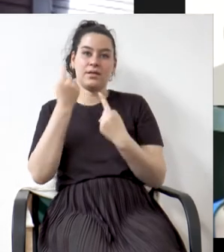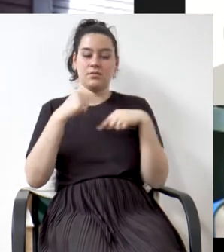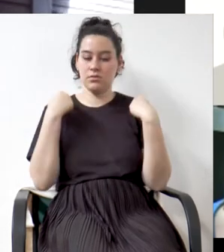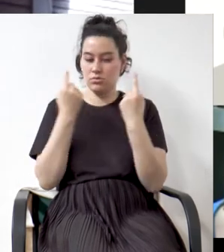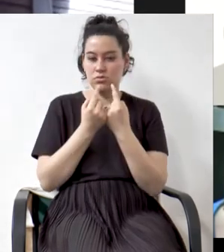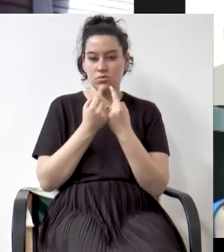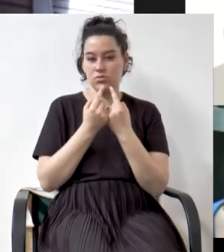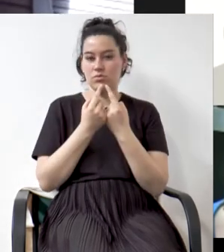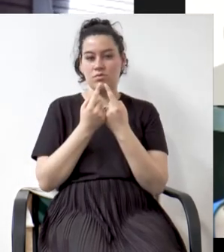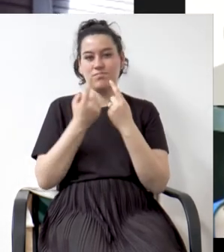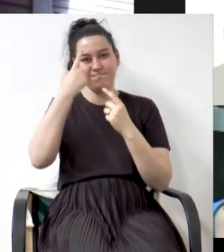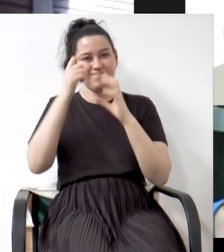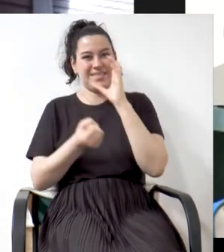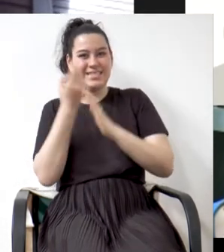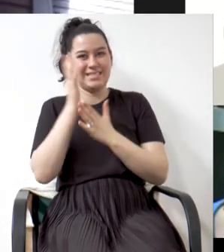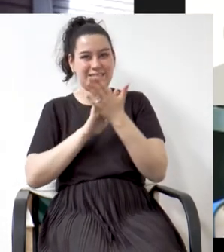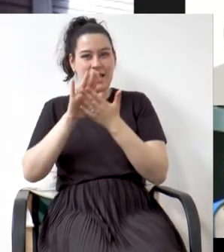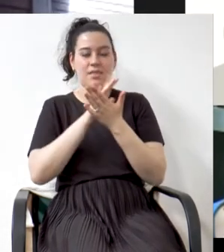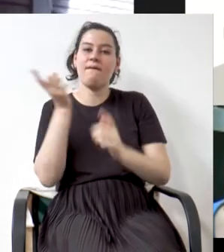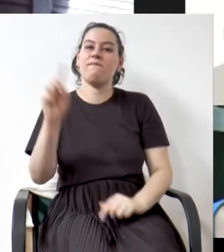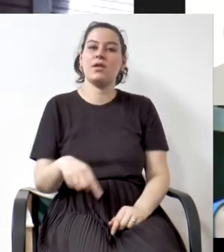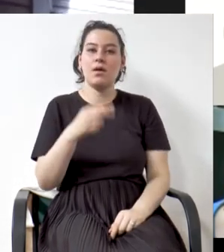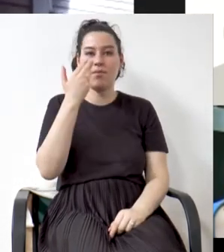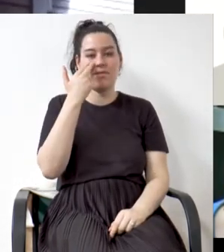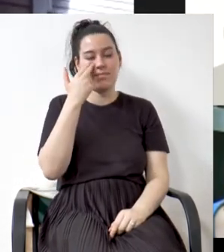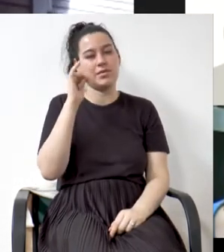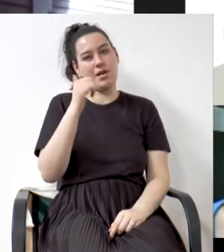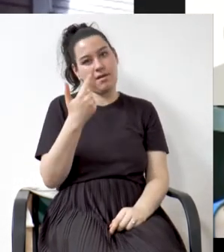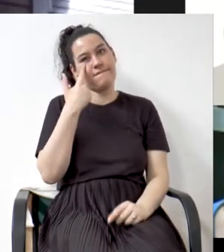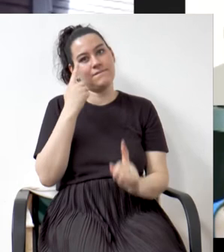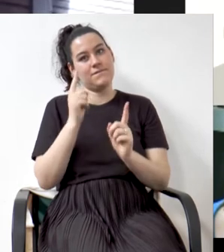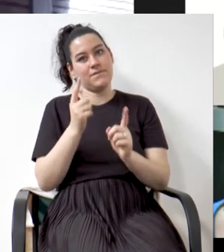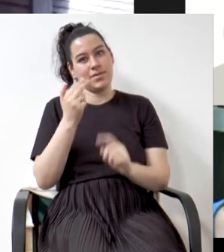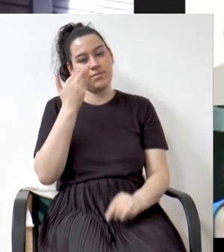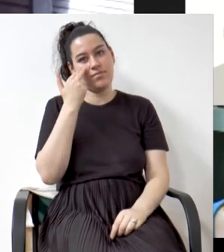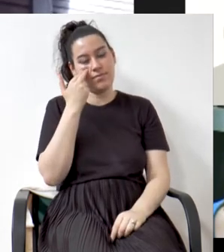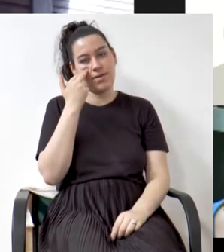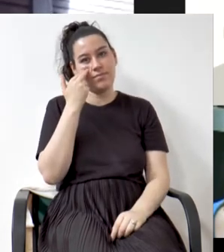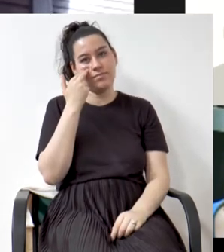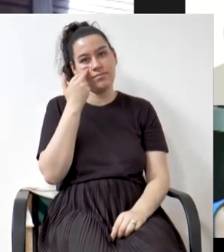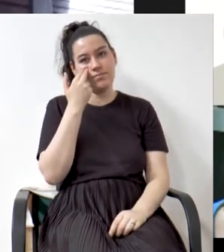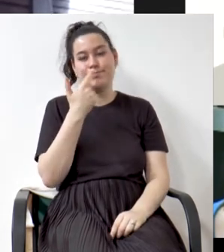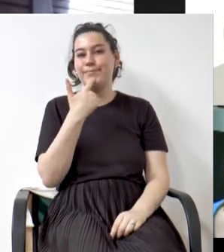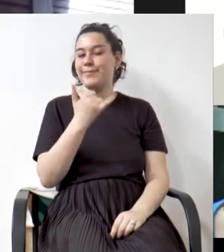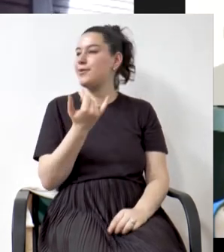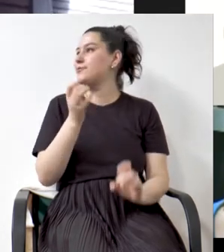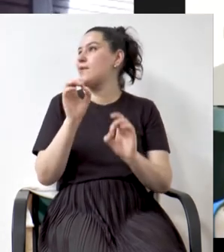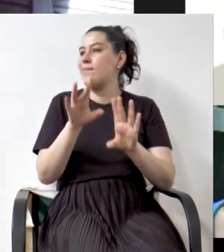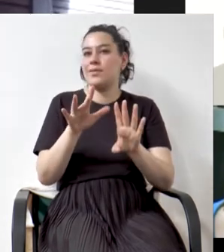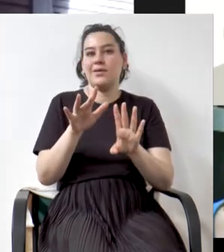somos suficientemente creativos, caemos en el problema, conocido problema, del martillo y los clavos, que es cuando tenemos